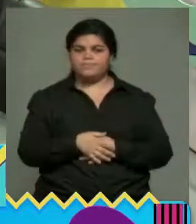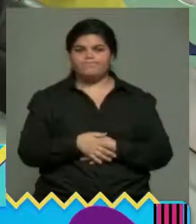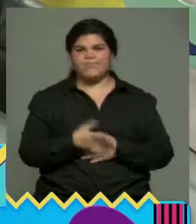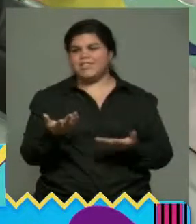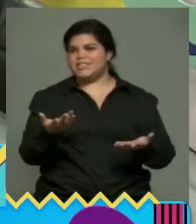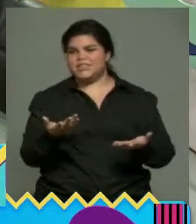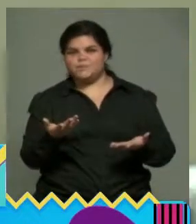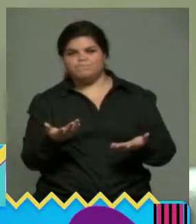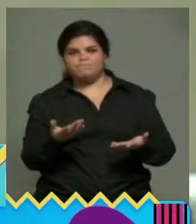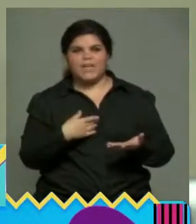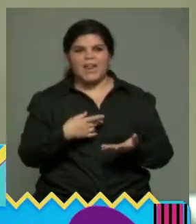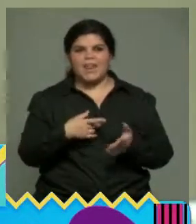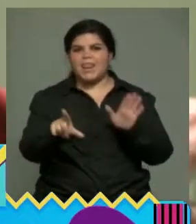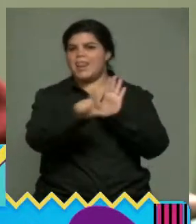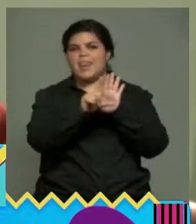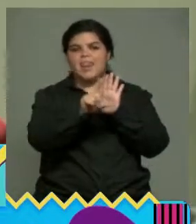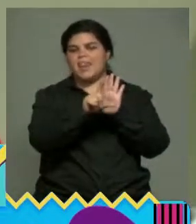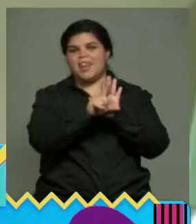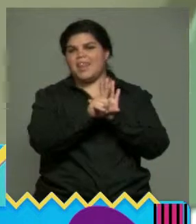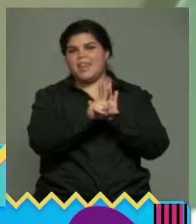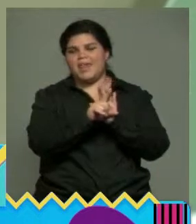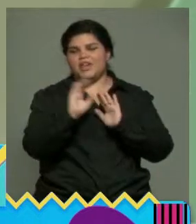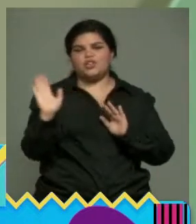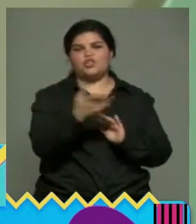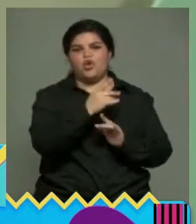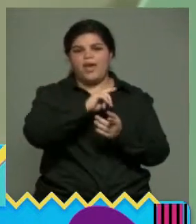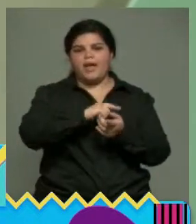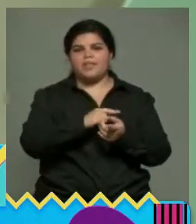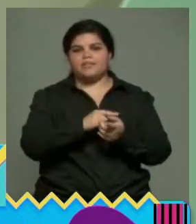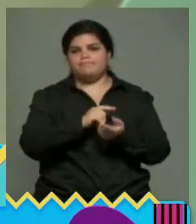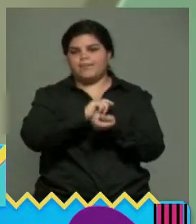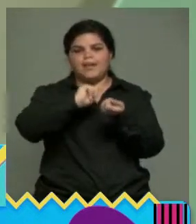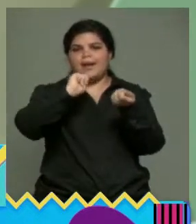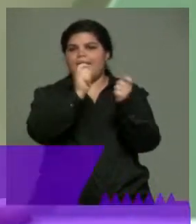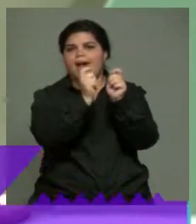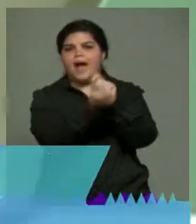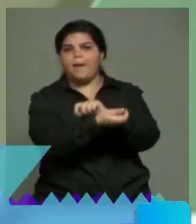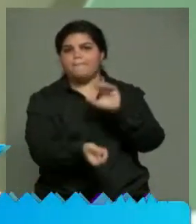obsoleto, como toda ley va cambiando la actividad, va cambiando.